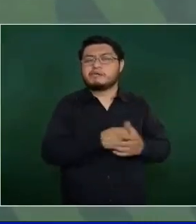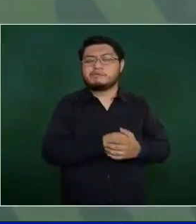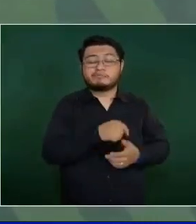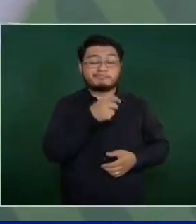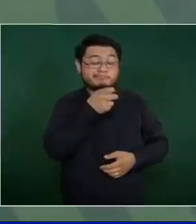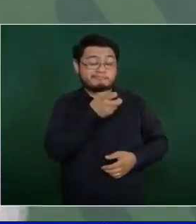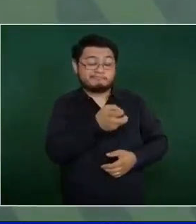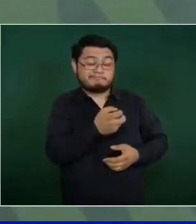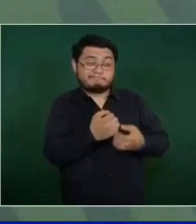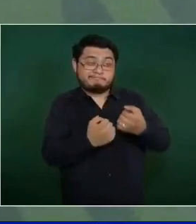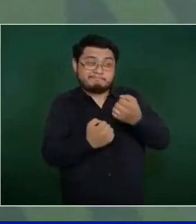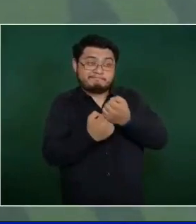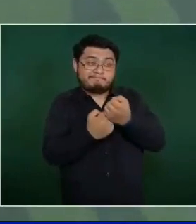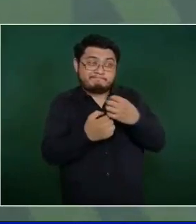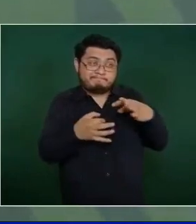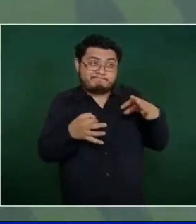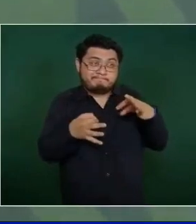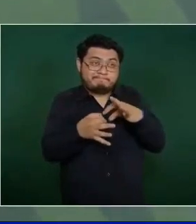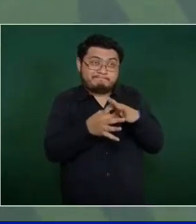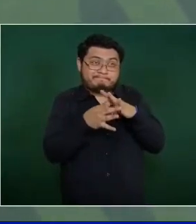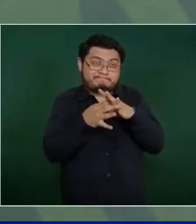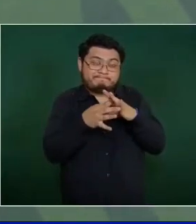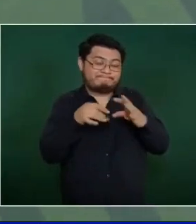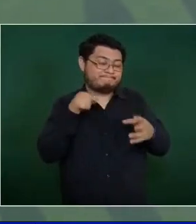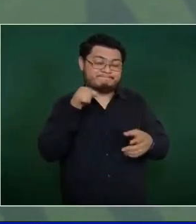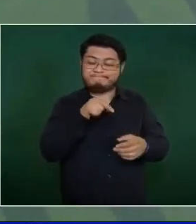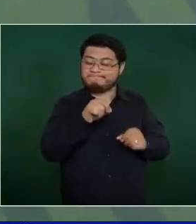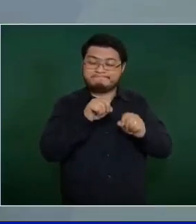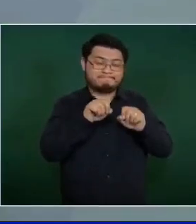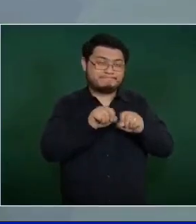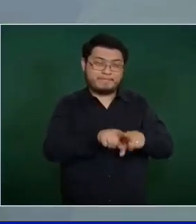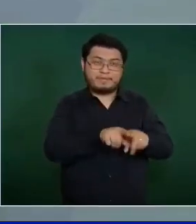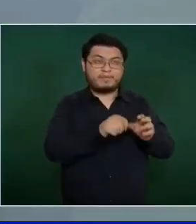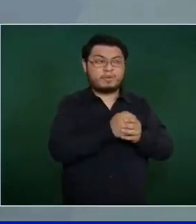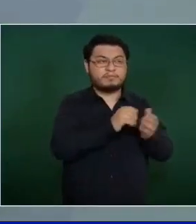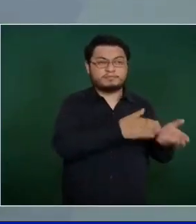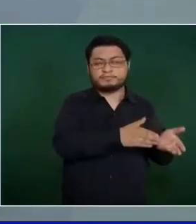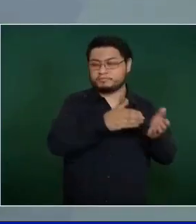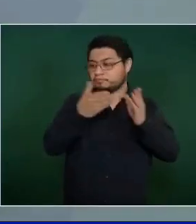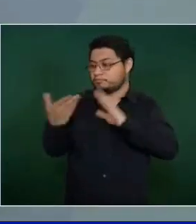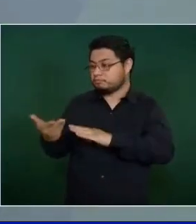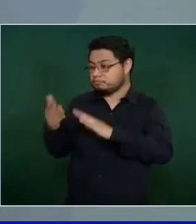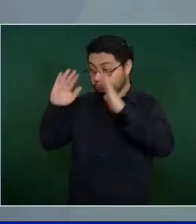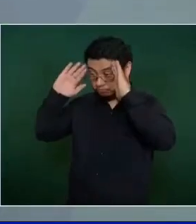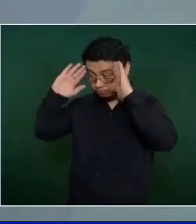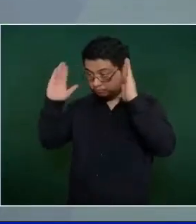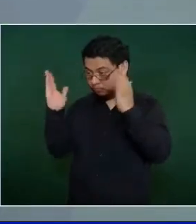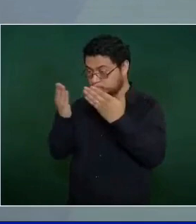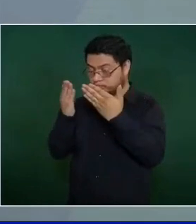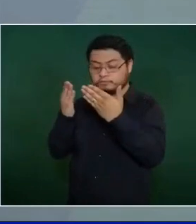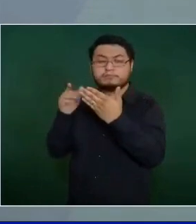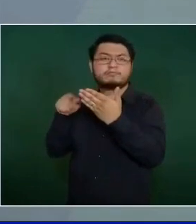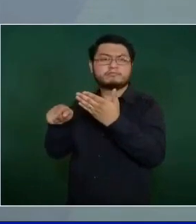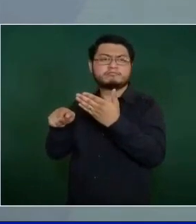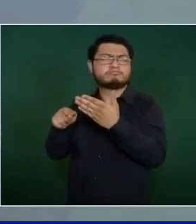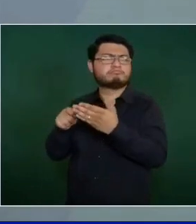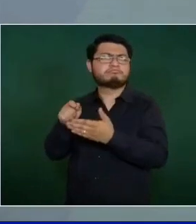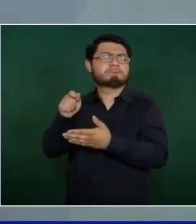tronco el liberalismo. Y por el lado del conservadurismo,